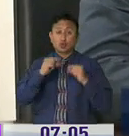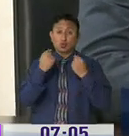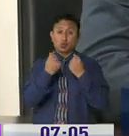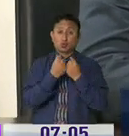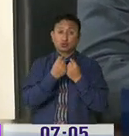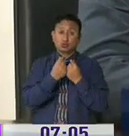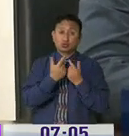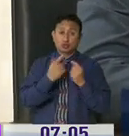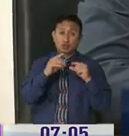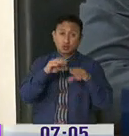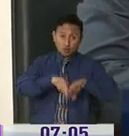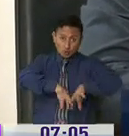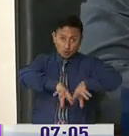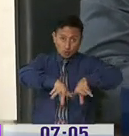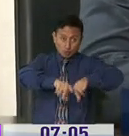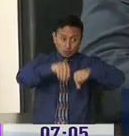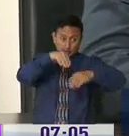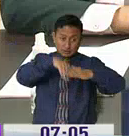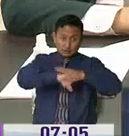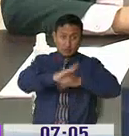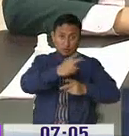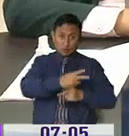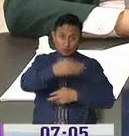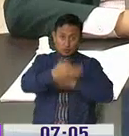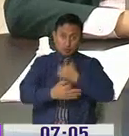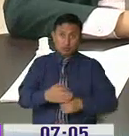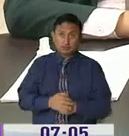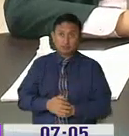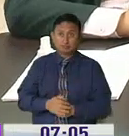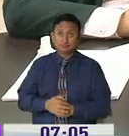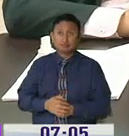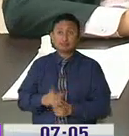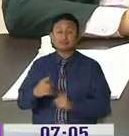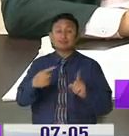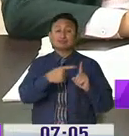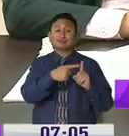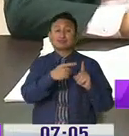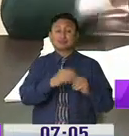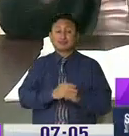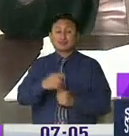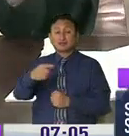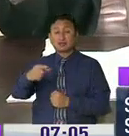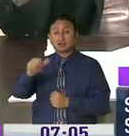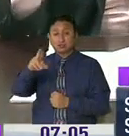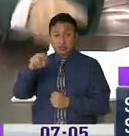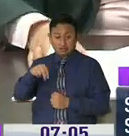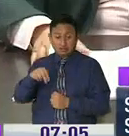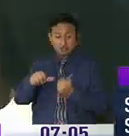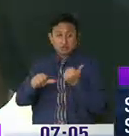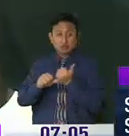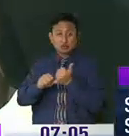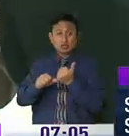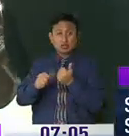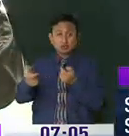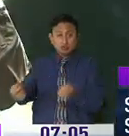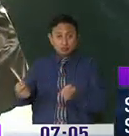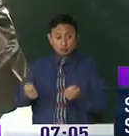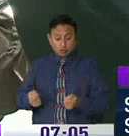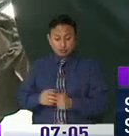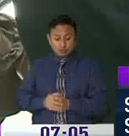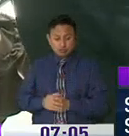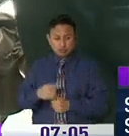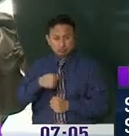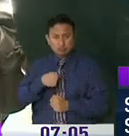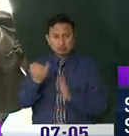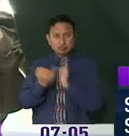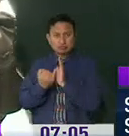Consejo de la Judicatura. Gabriela Beltrán, auxiliar de ventanilla de una dependencia judicial, denunció que suplantaron su identidad para